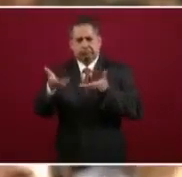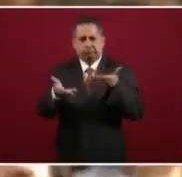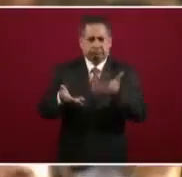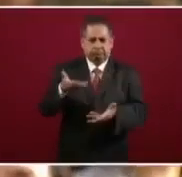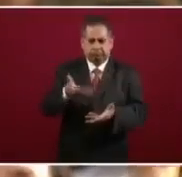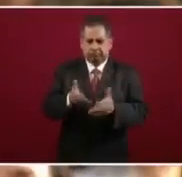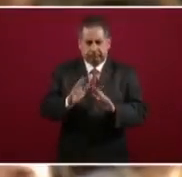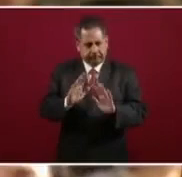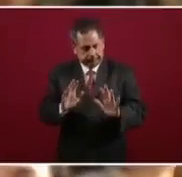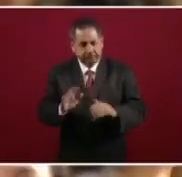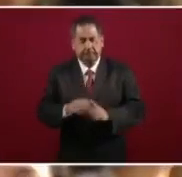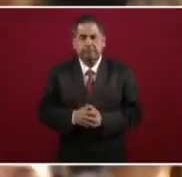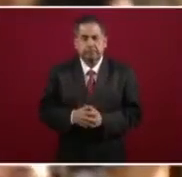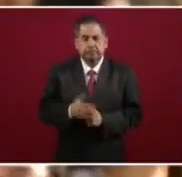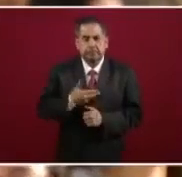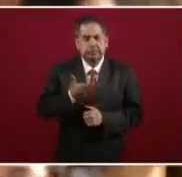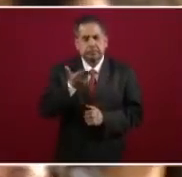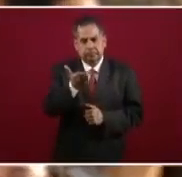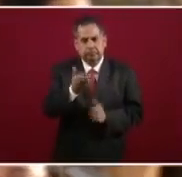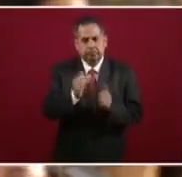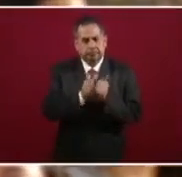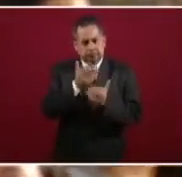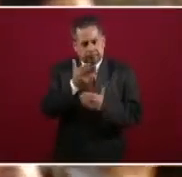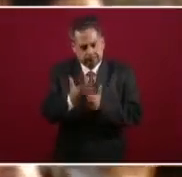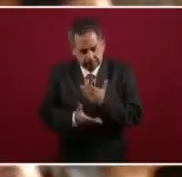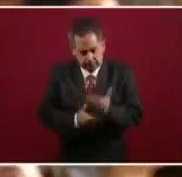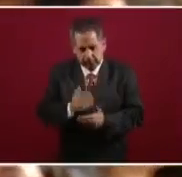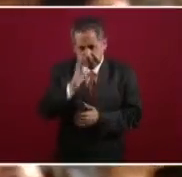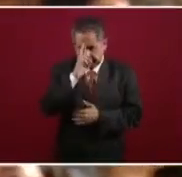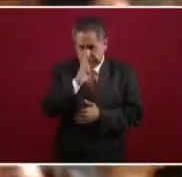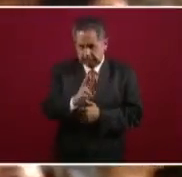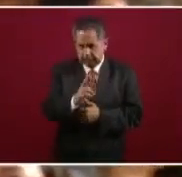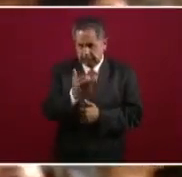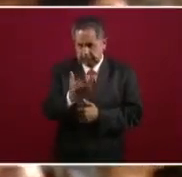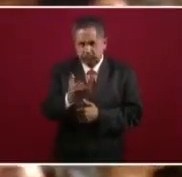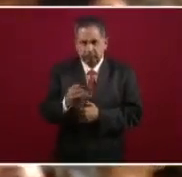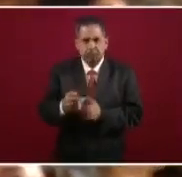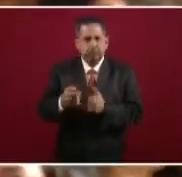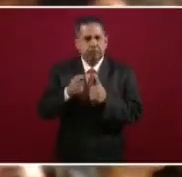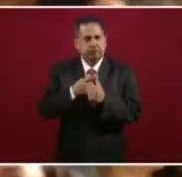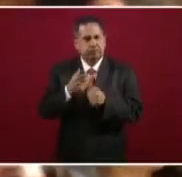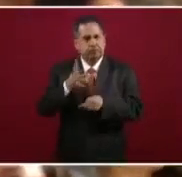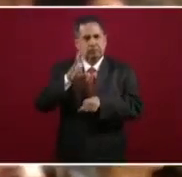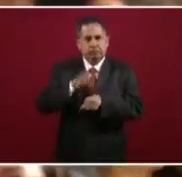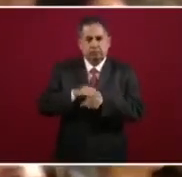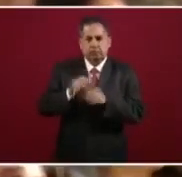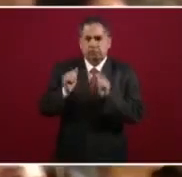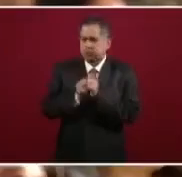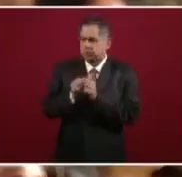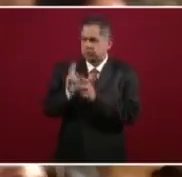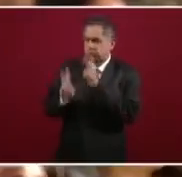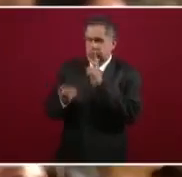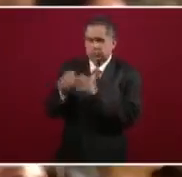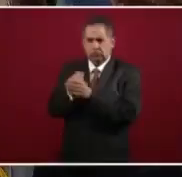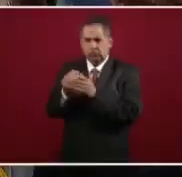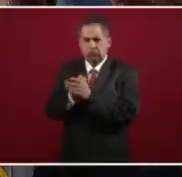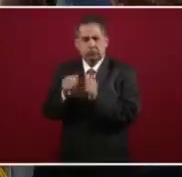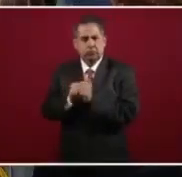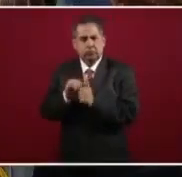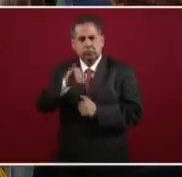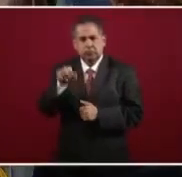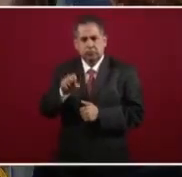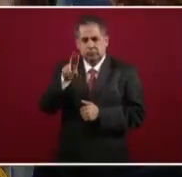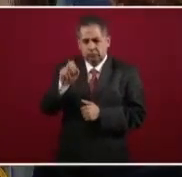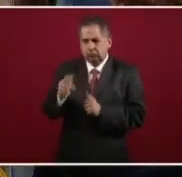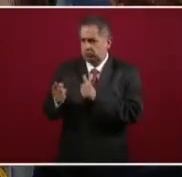mesa pedirle de manera respetuosa un primer espacio con jesús y luego